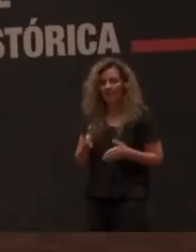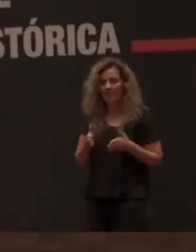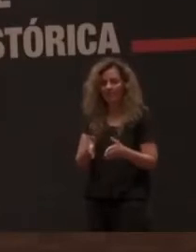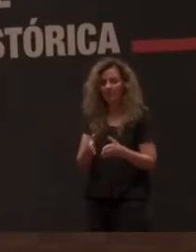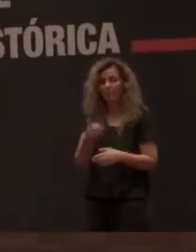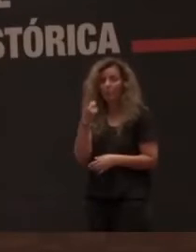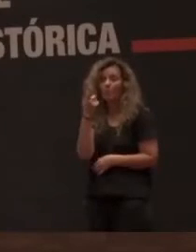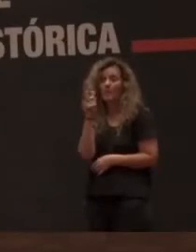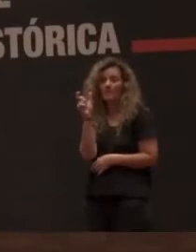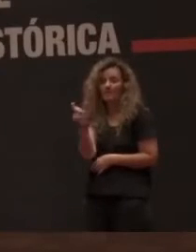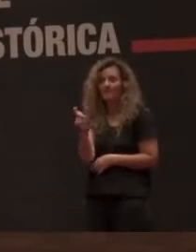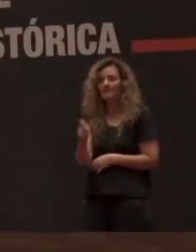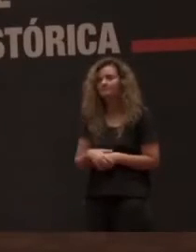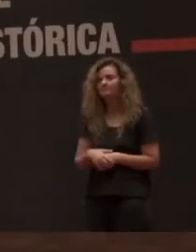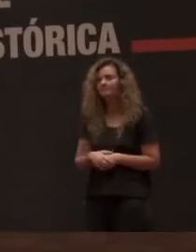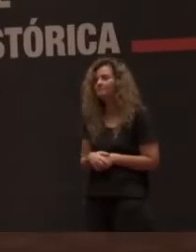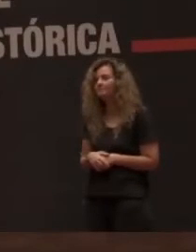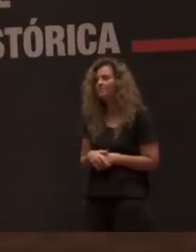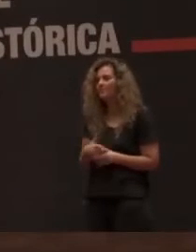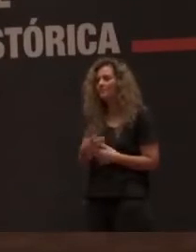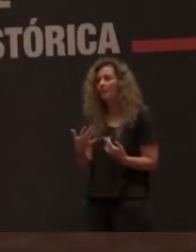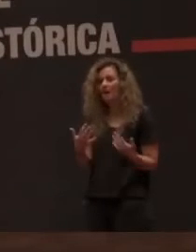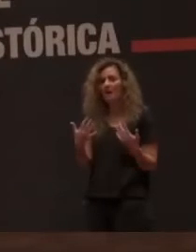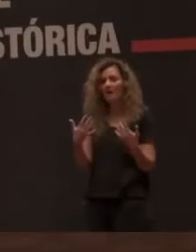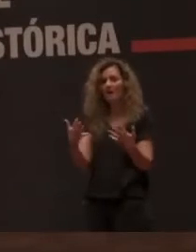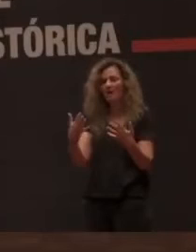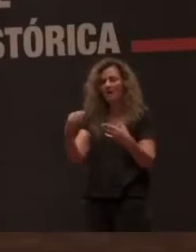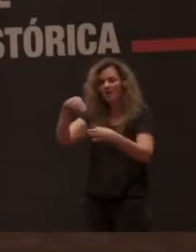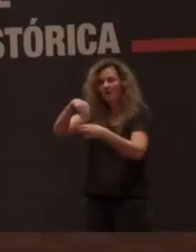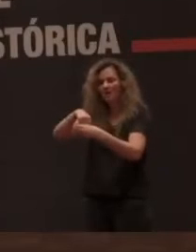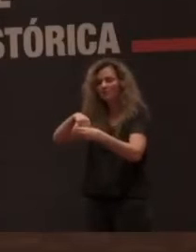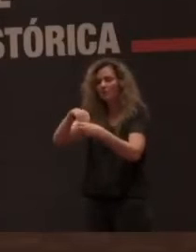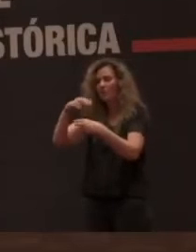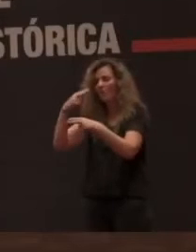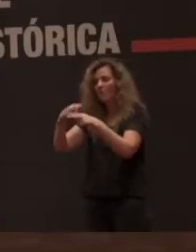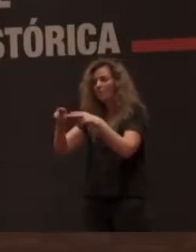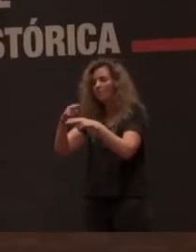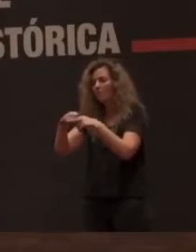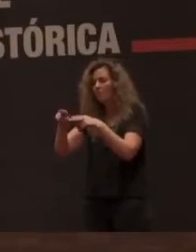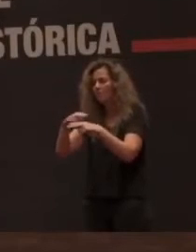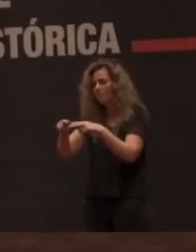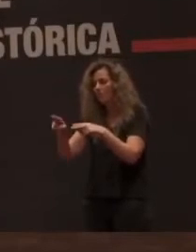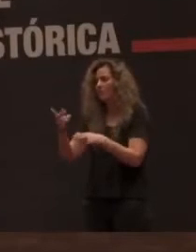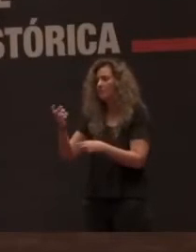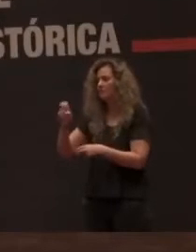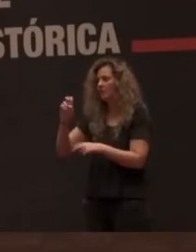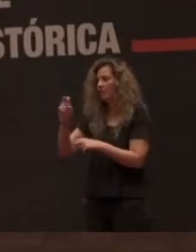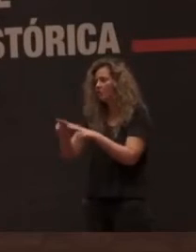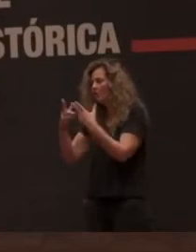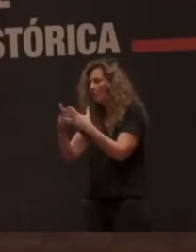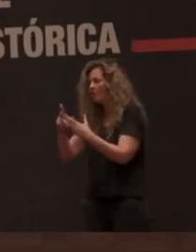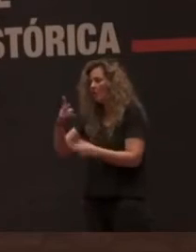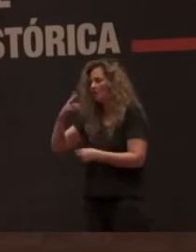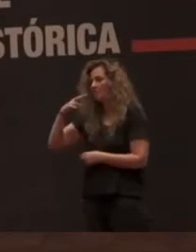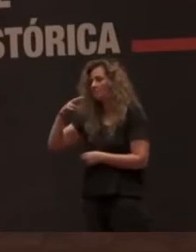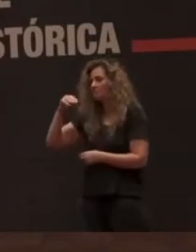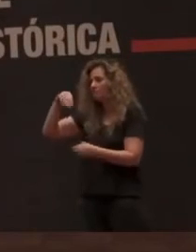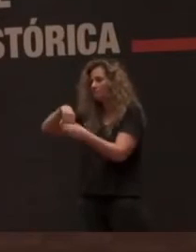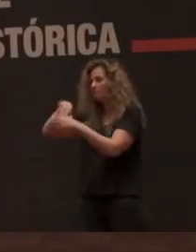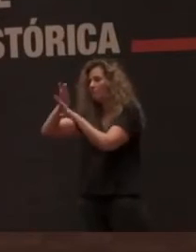pero enseguida empezar también dentro del mundo de politología y del mundo de sociología otro tipo de